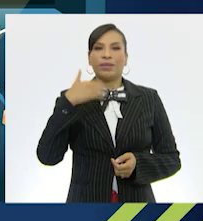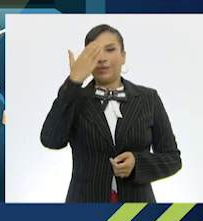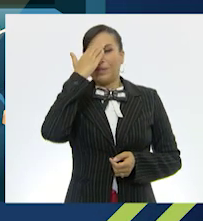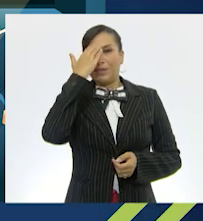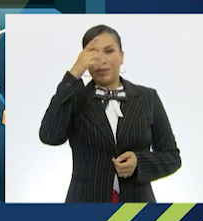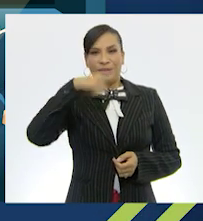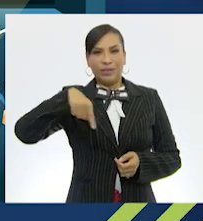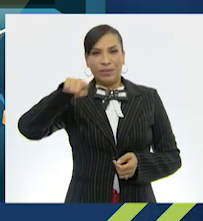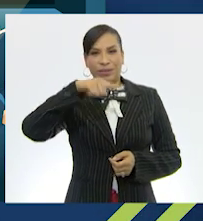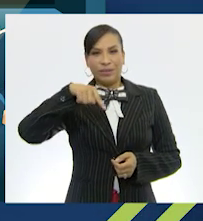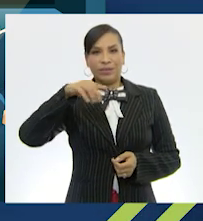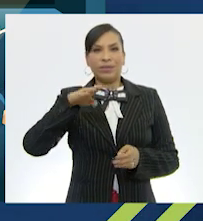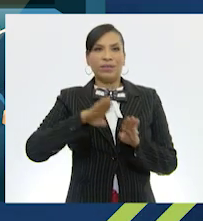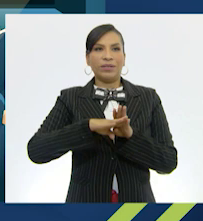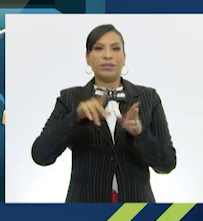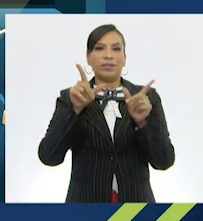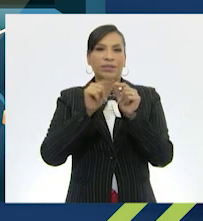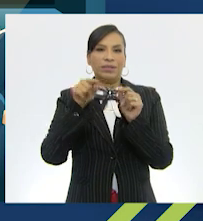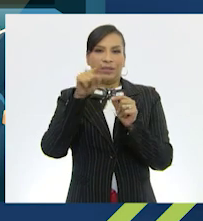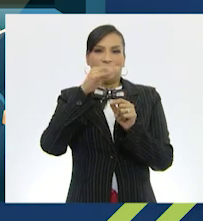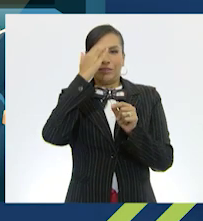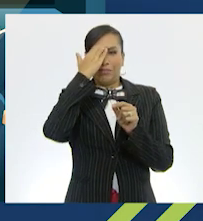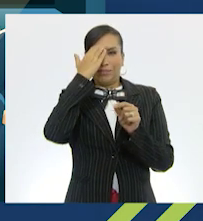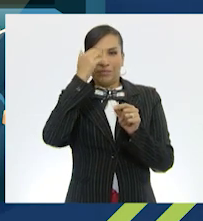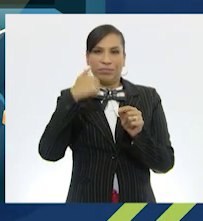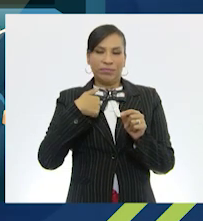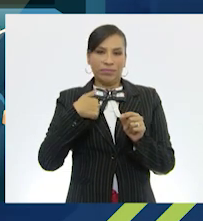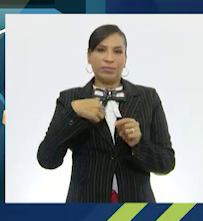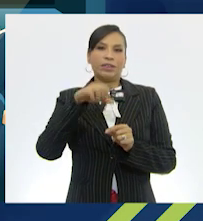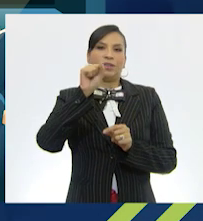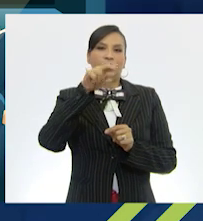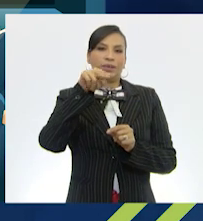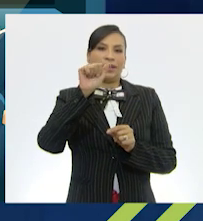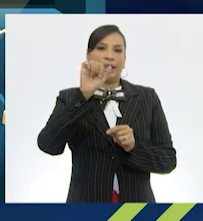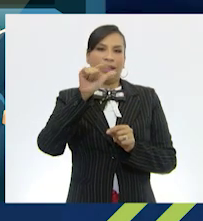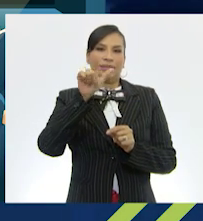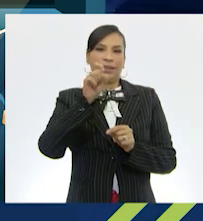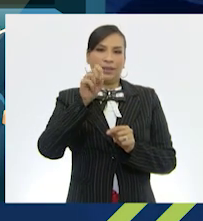conocida. La cortamos y quedó en Susana Alexander para usted.